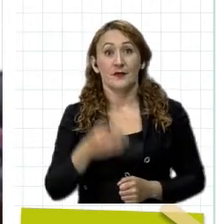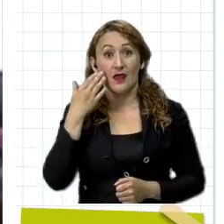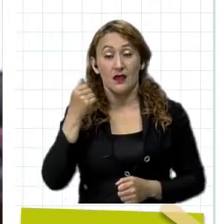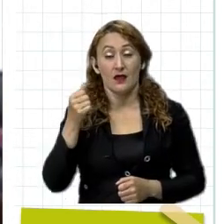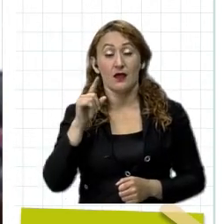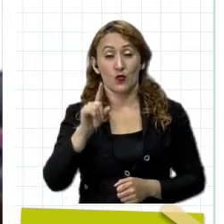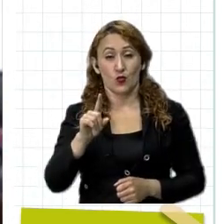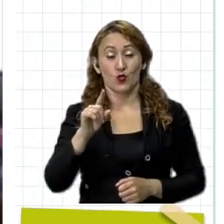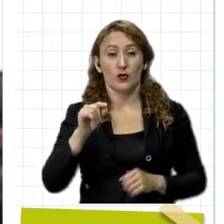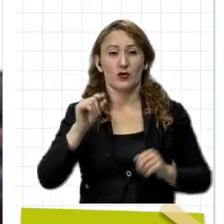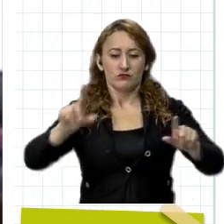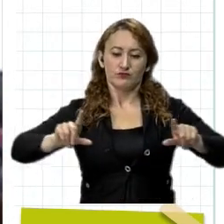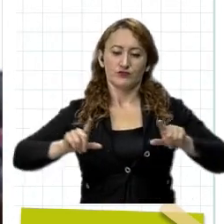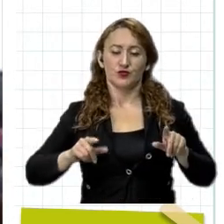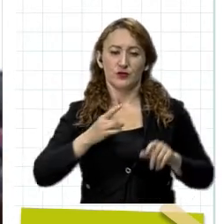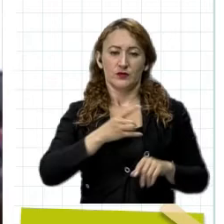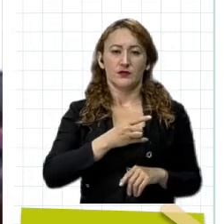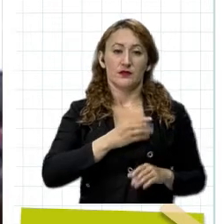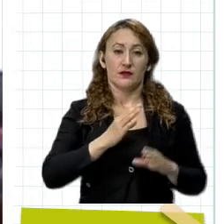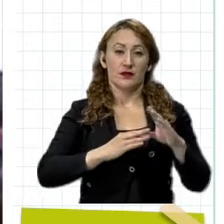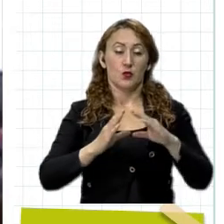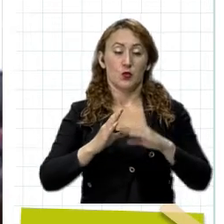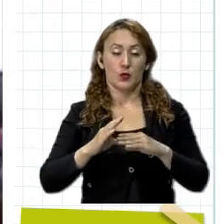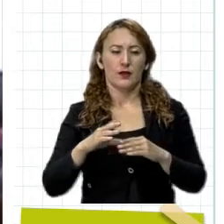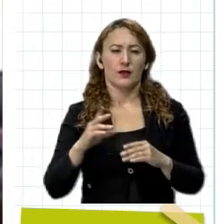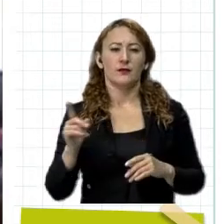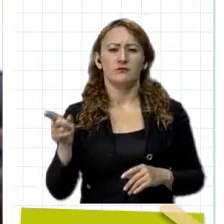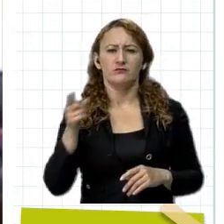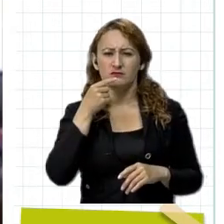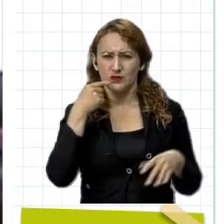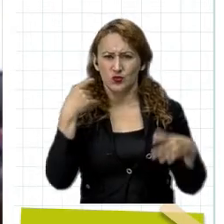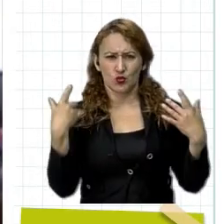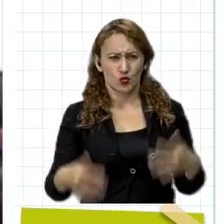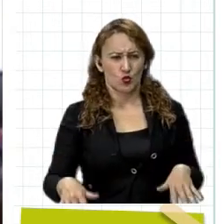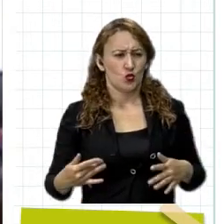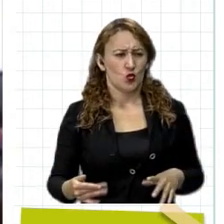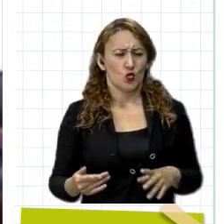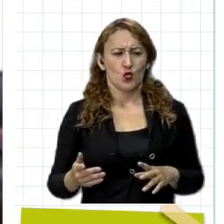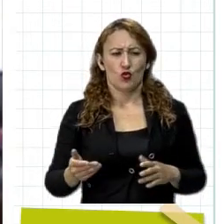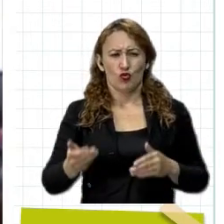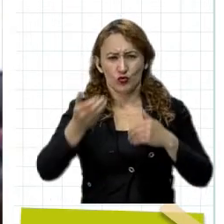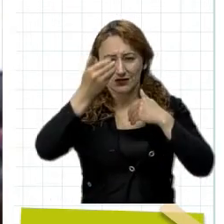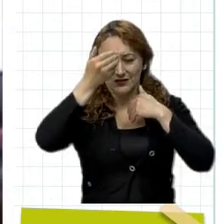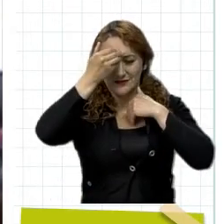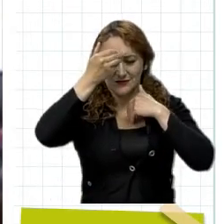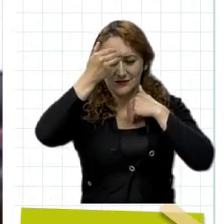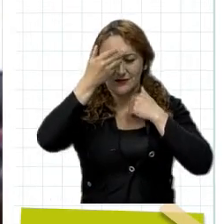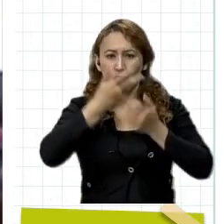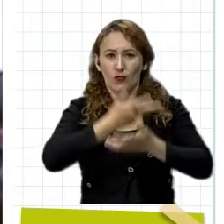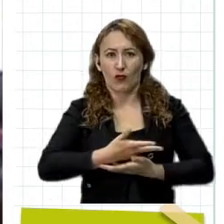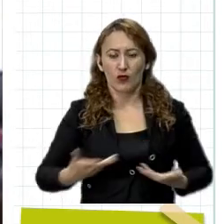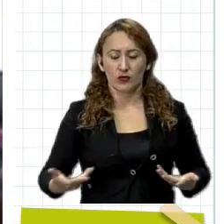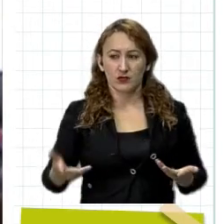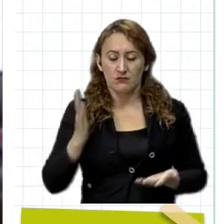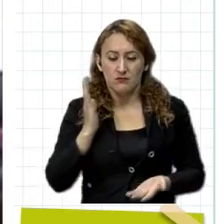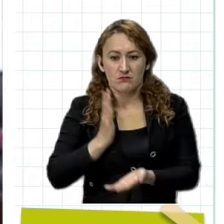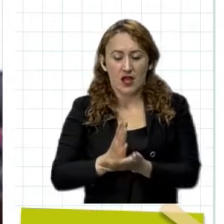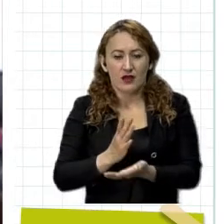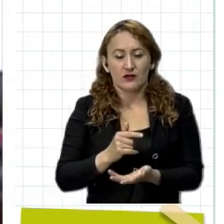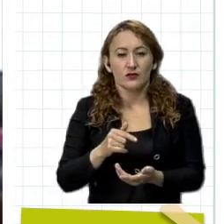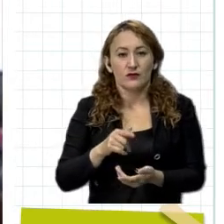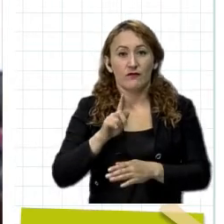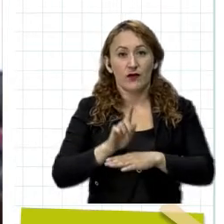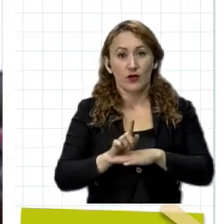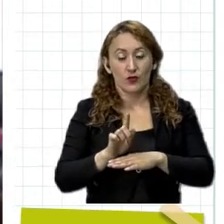de la Universidad del Cauca, le señaló, por ejemplo, su creciente conciencia de que muchas cosas que le habían sucedido en la